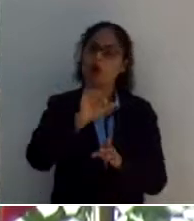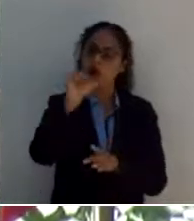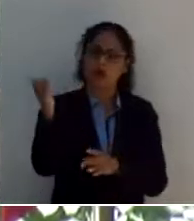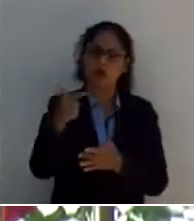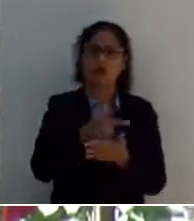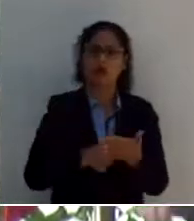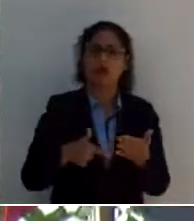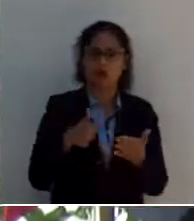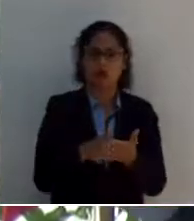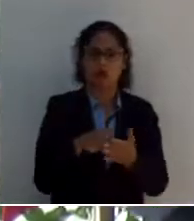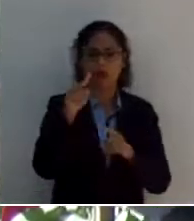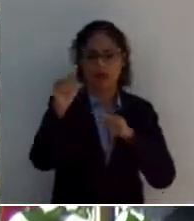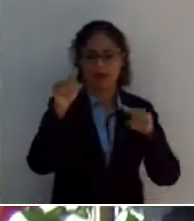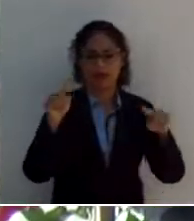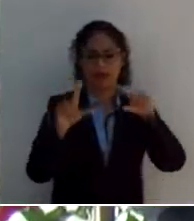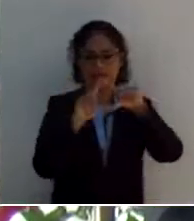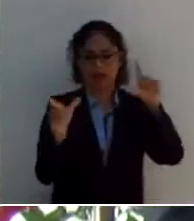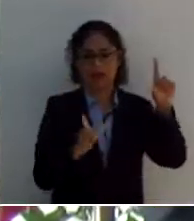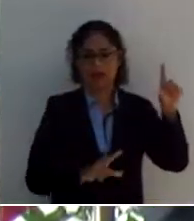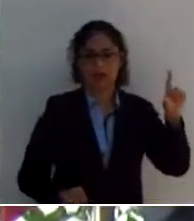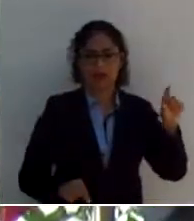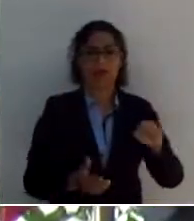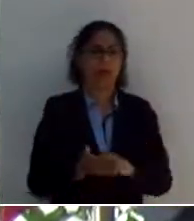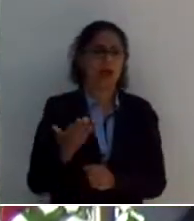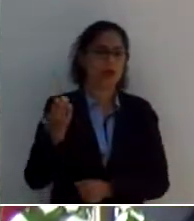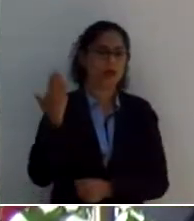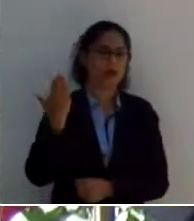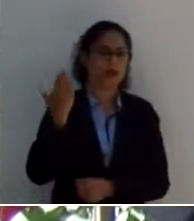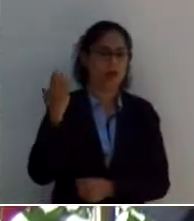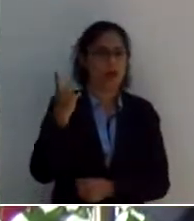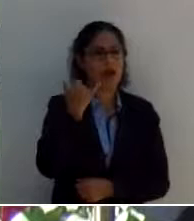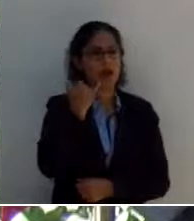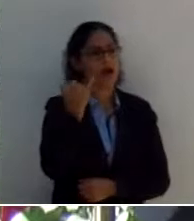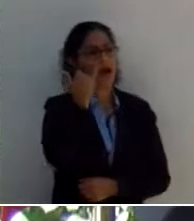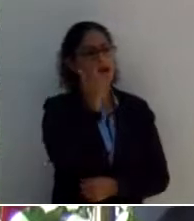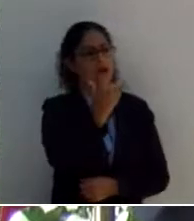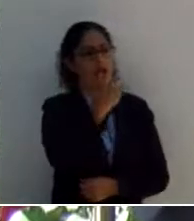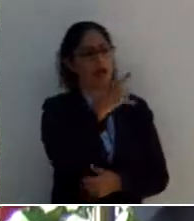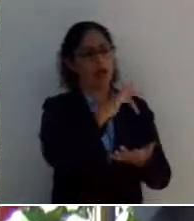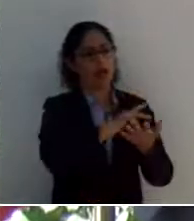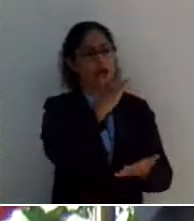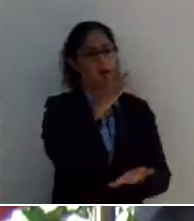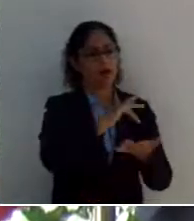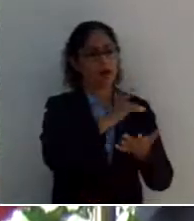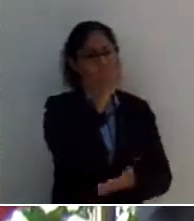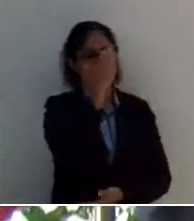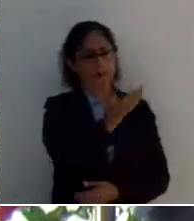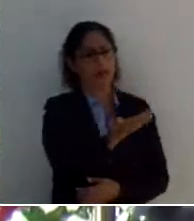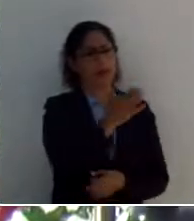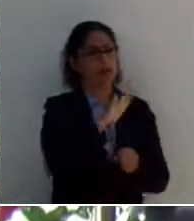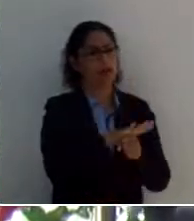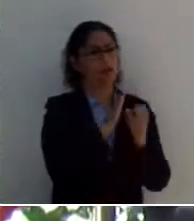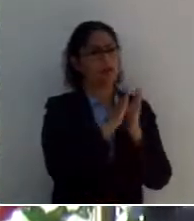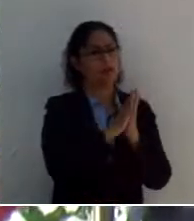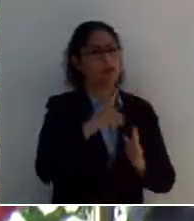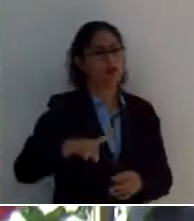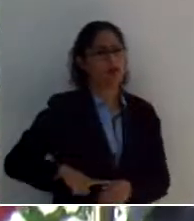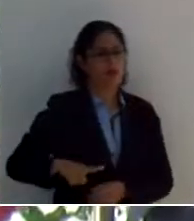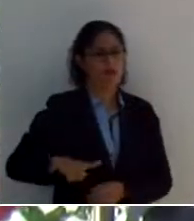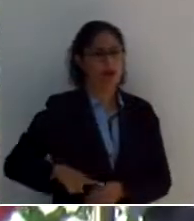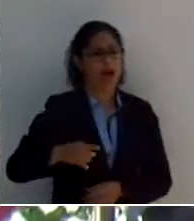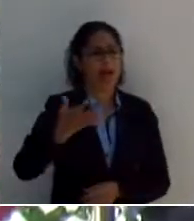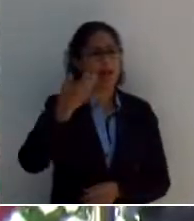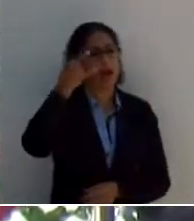partes de la República. Hace unos días me habló para agradecer y felicitarme el gobernador de